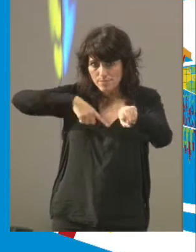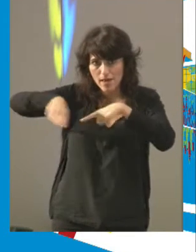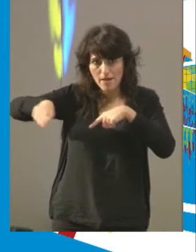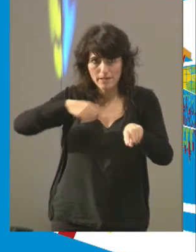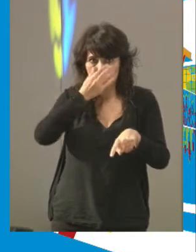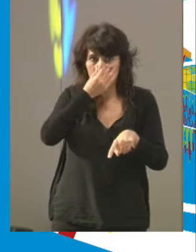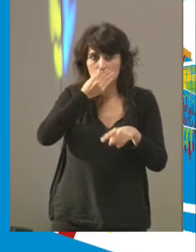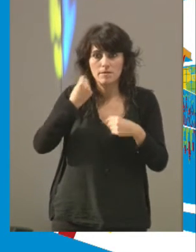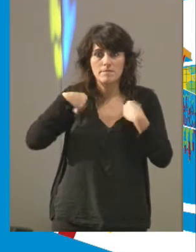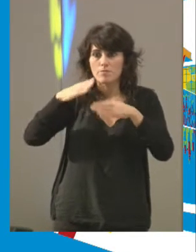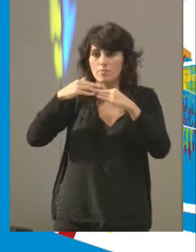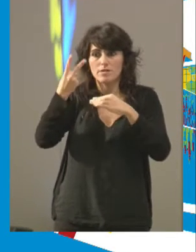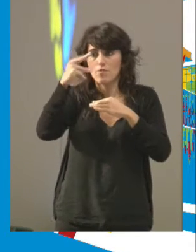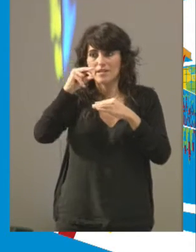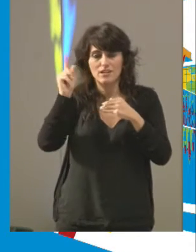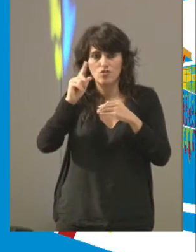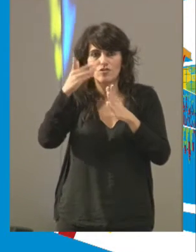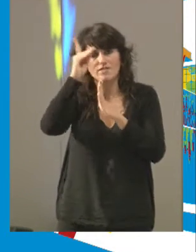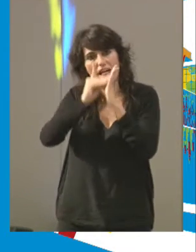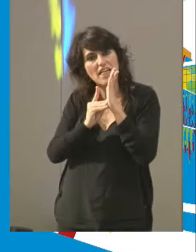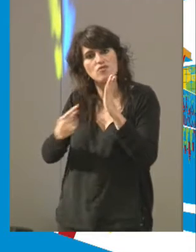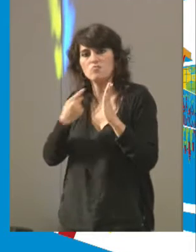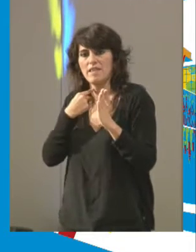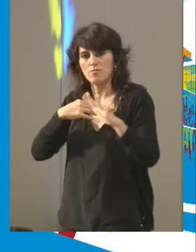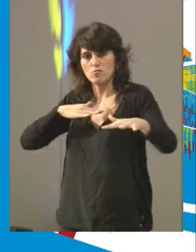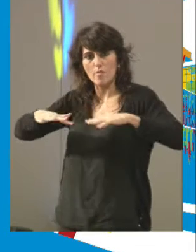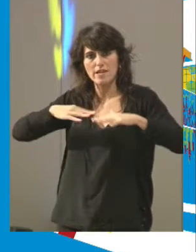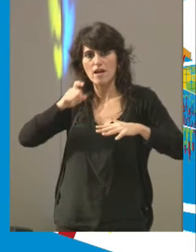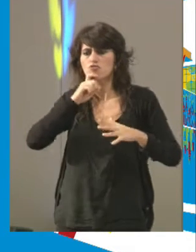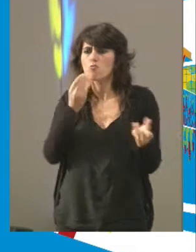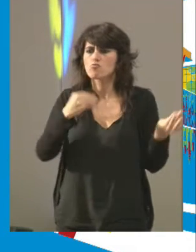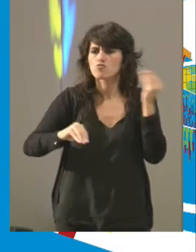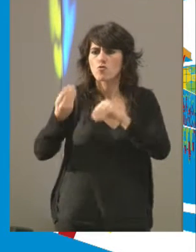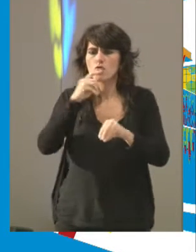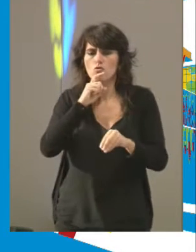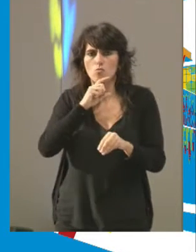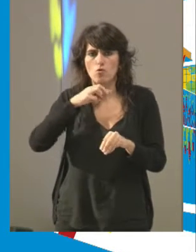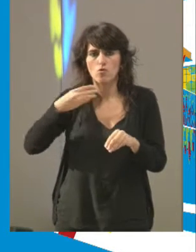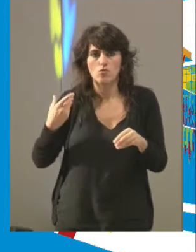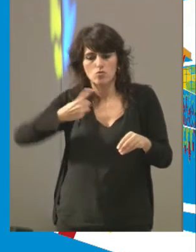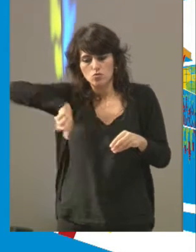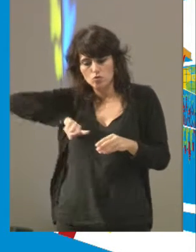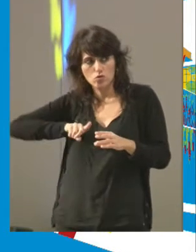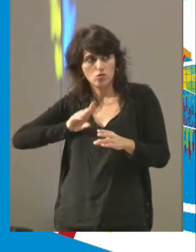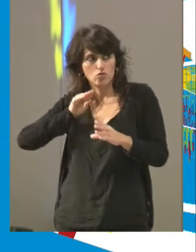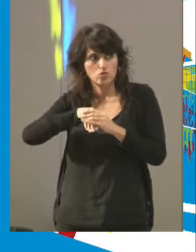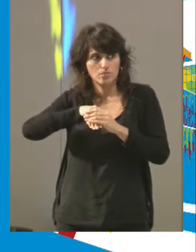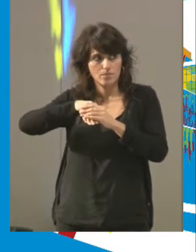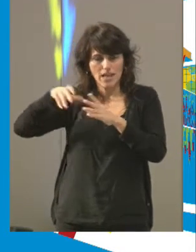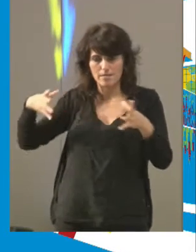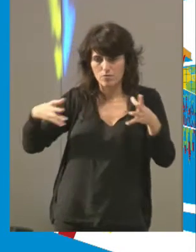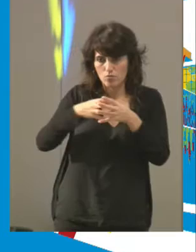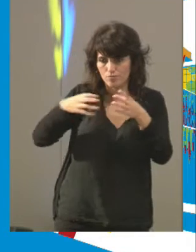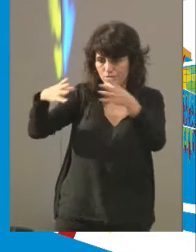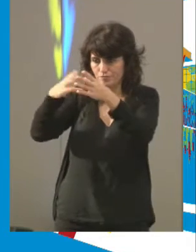lleguen a ese umbral de 20. Por tanto, estamos perdiendo datos de movilidad. ¿Cómo lo resolvimos? A través de una matriz en la que encajábamos distintos niveles territoriales, de manera